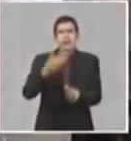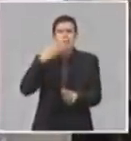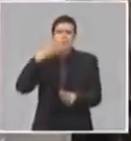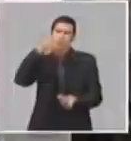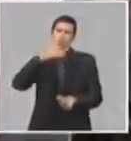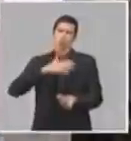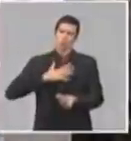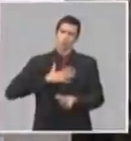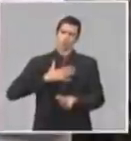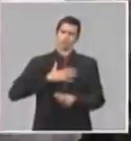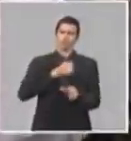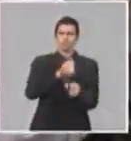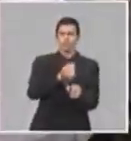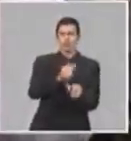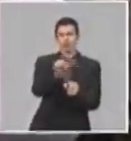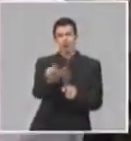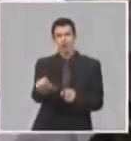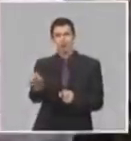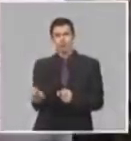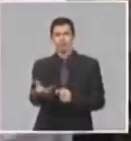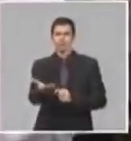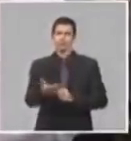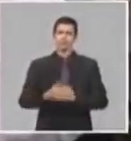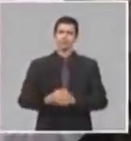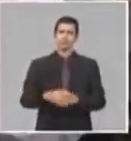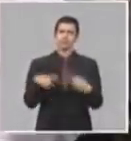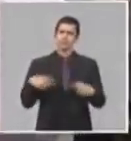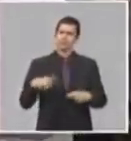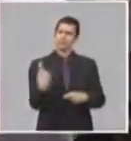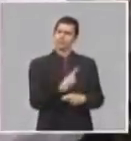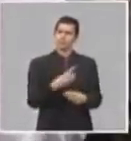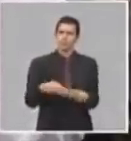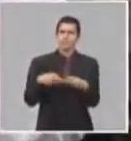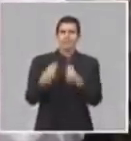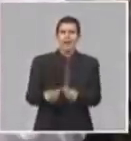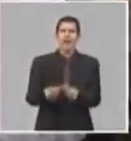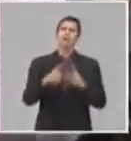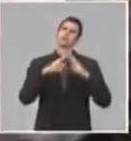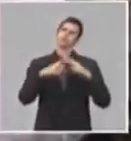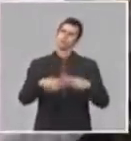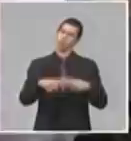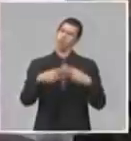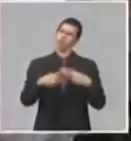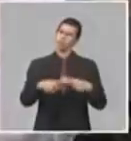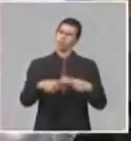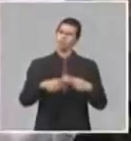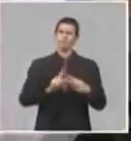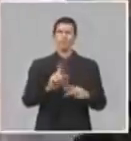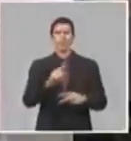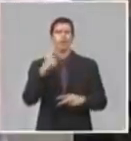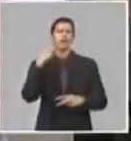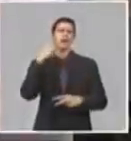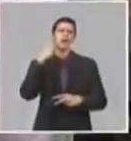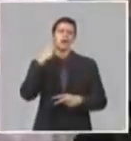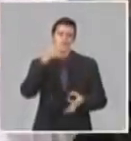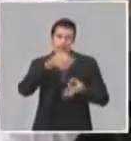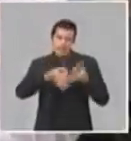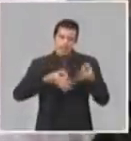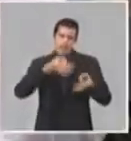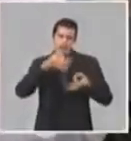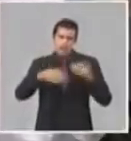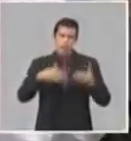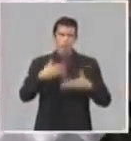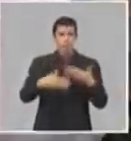nos ponemos a pensar en todas las soluciones, tenemos que encontrarle solución, no explicación, solución a los problemas dentro de